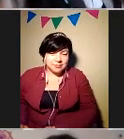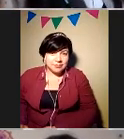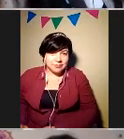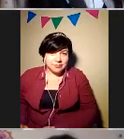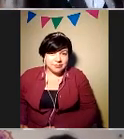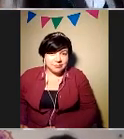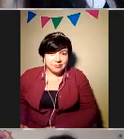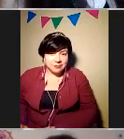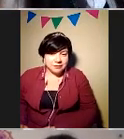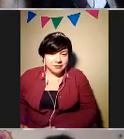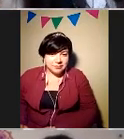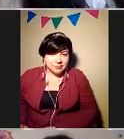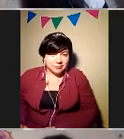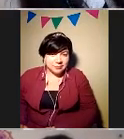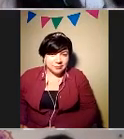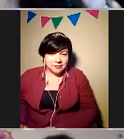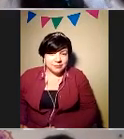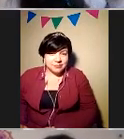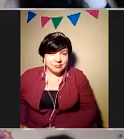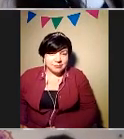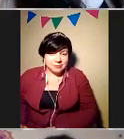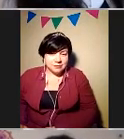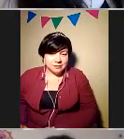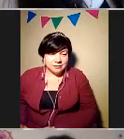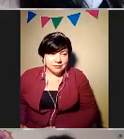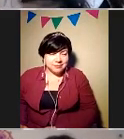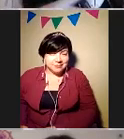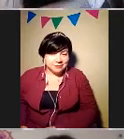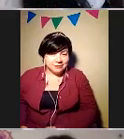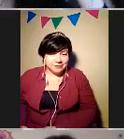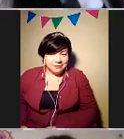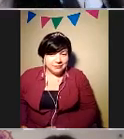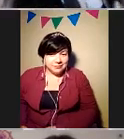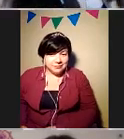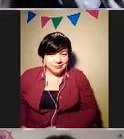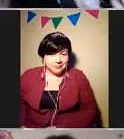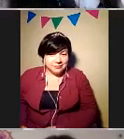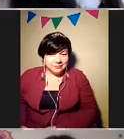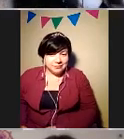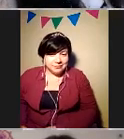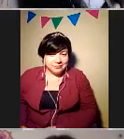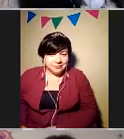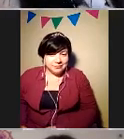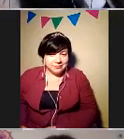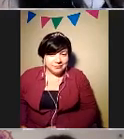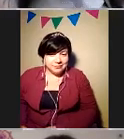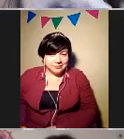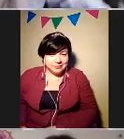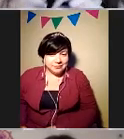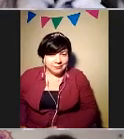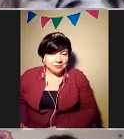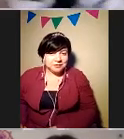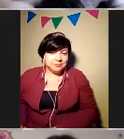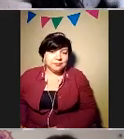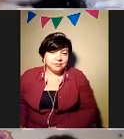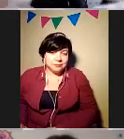sección de hombres. Y son las poleras que más me han durado, o sea, un pantalón que igual tengo, también son los que más me han durado. Me compré unos bototos de montaña, que no